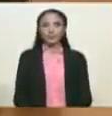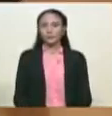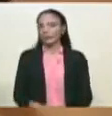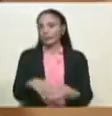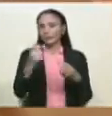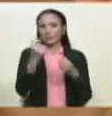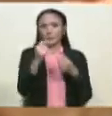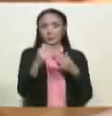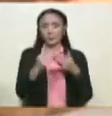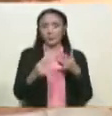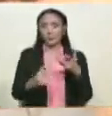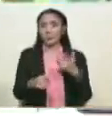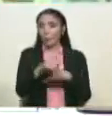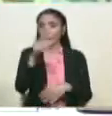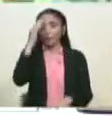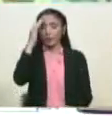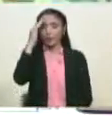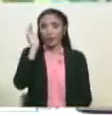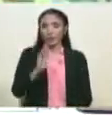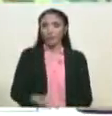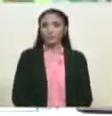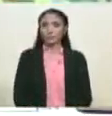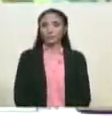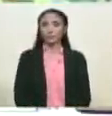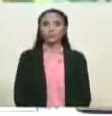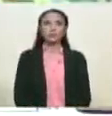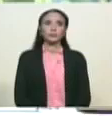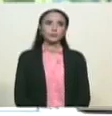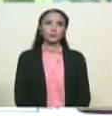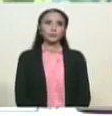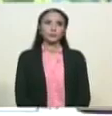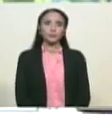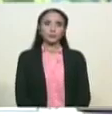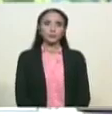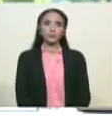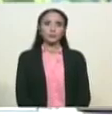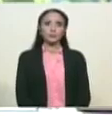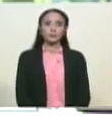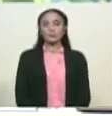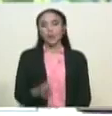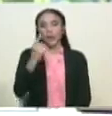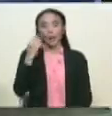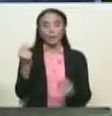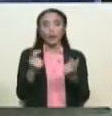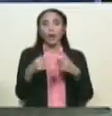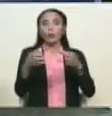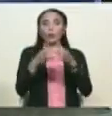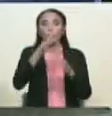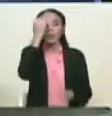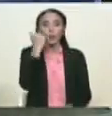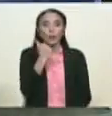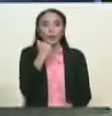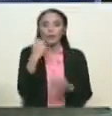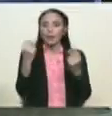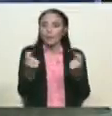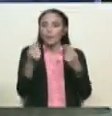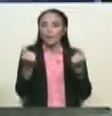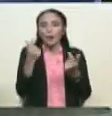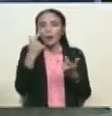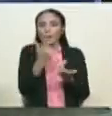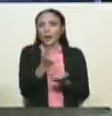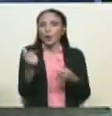etcétera, etcétera. Y ustedes lo saben porque el Frente Francisco de Miranda está incorporado activamente en el frente de